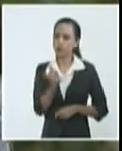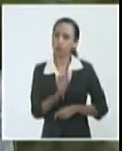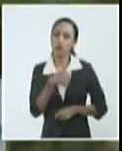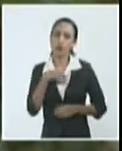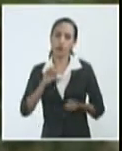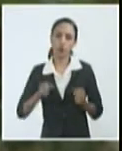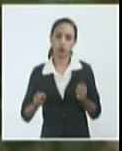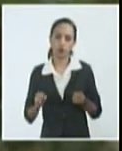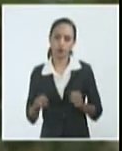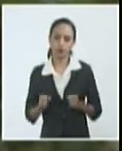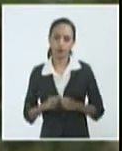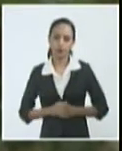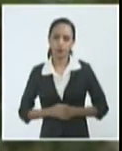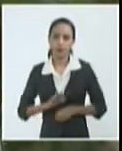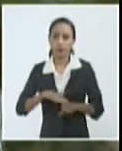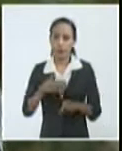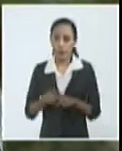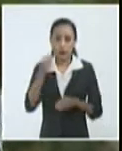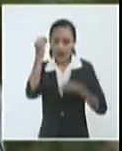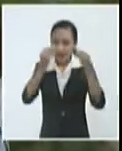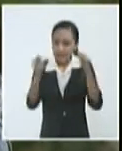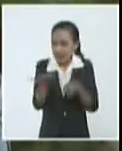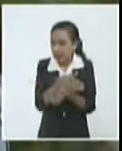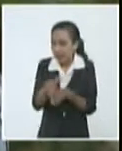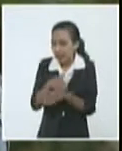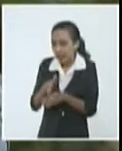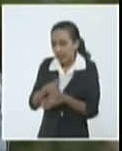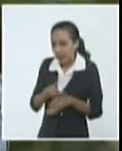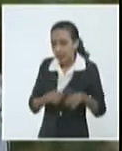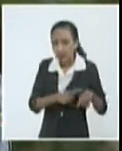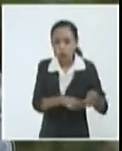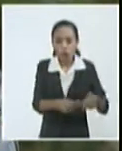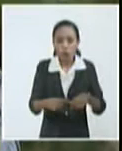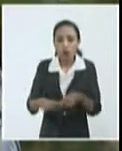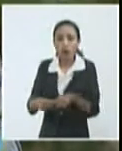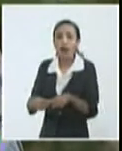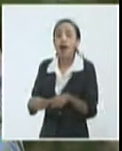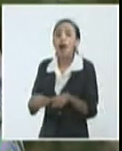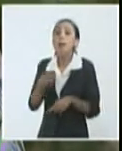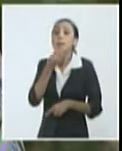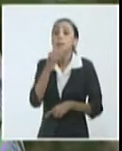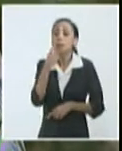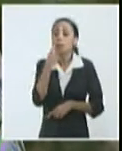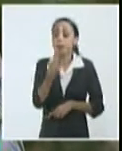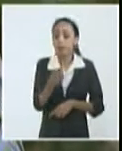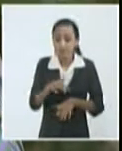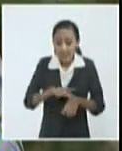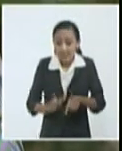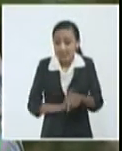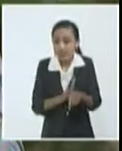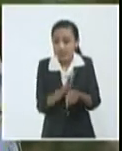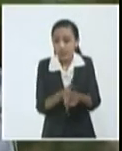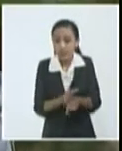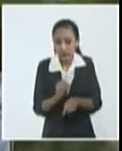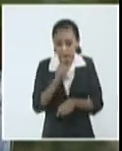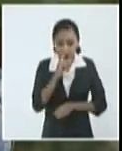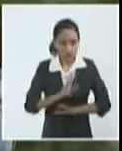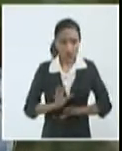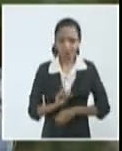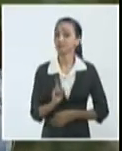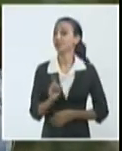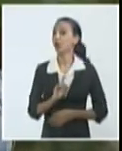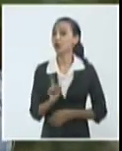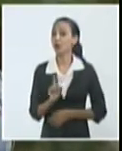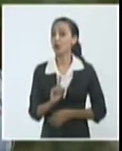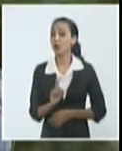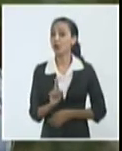Y después vamos a reflexionar sobre un grupo de situaciones que nos dan como sentido que la pandemia no ha finalizado. Por lo tanto, nosotros tenemos